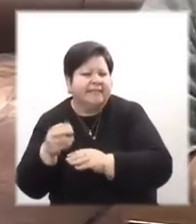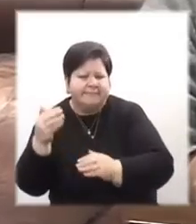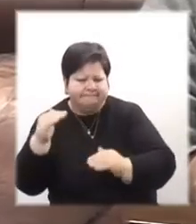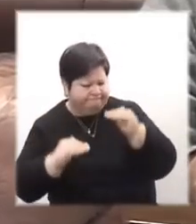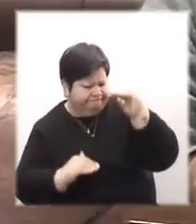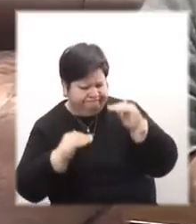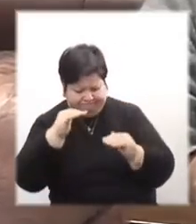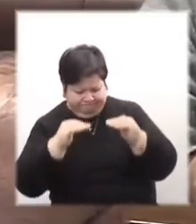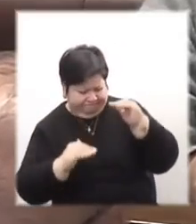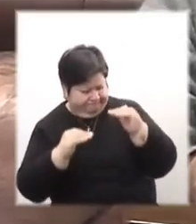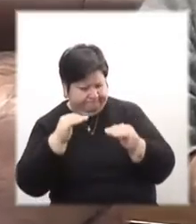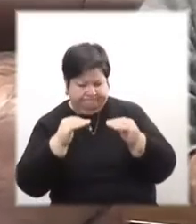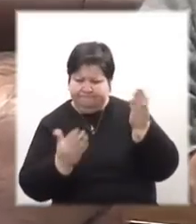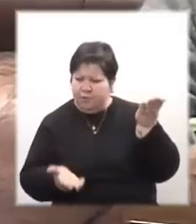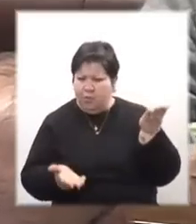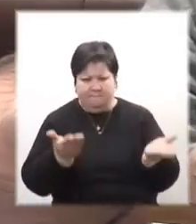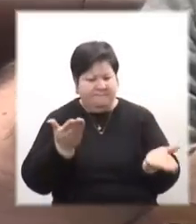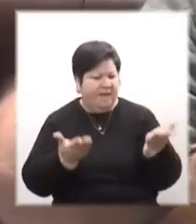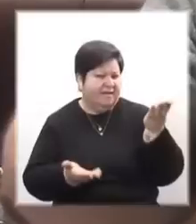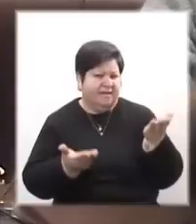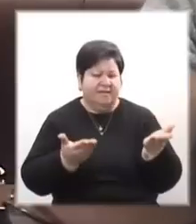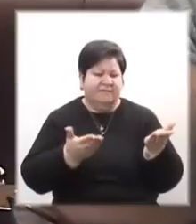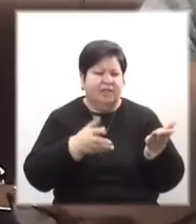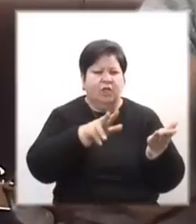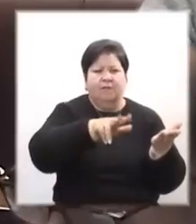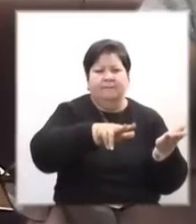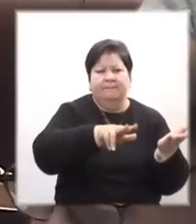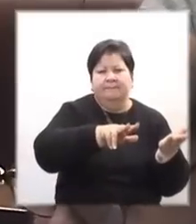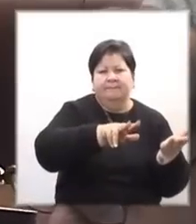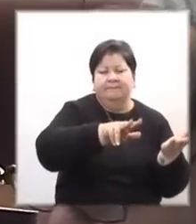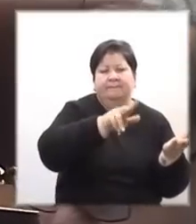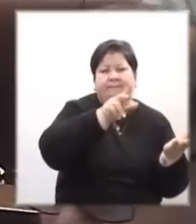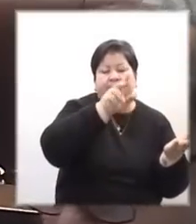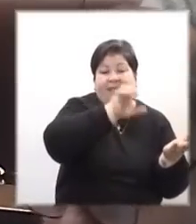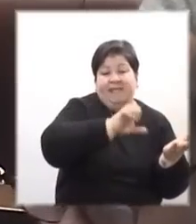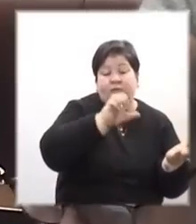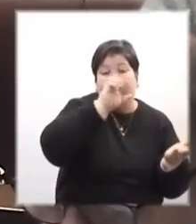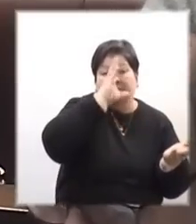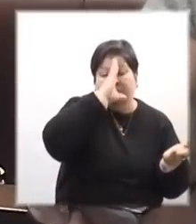de números entre los delitos de 3 meses de este primer año.